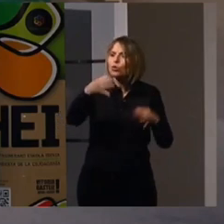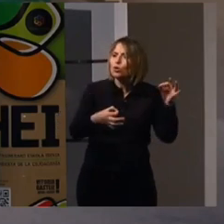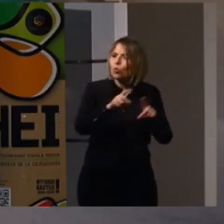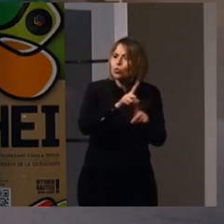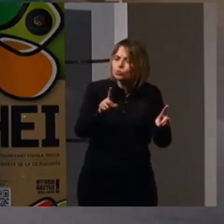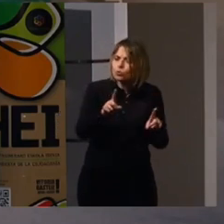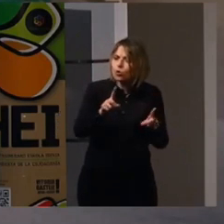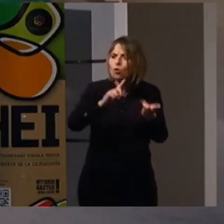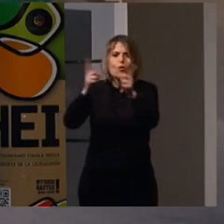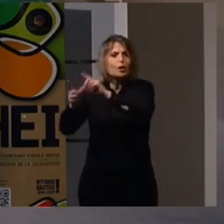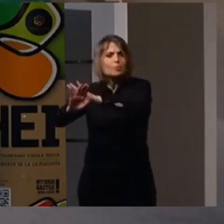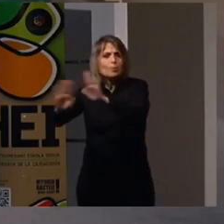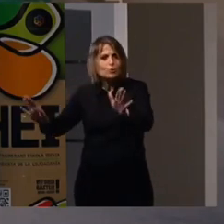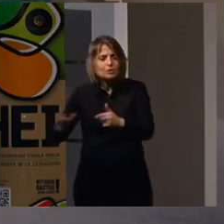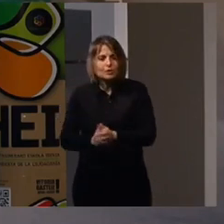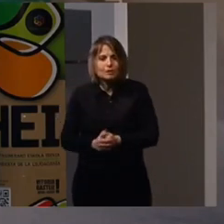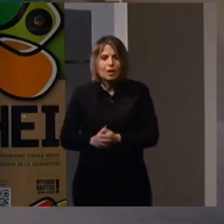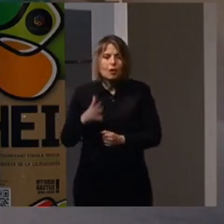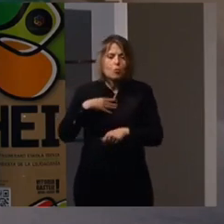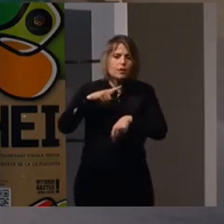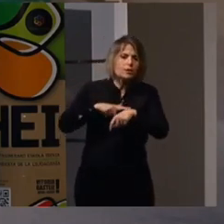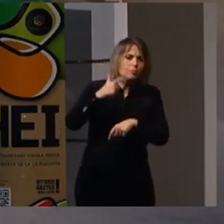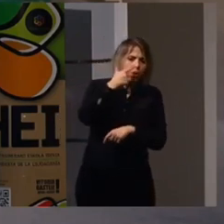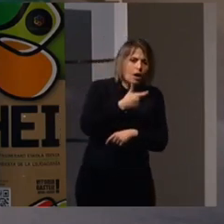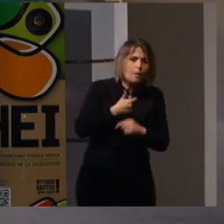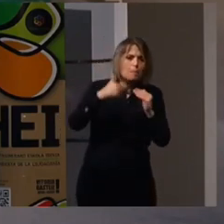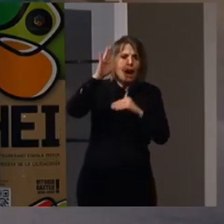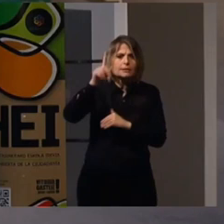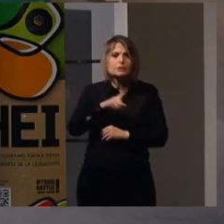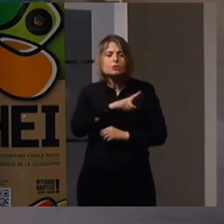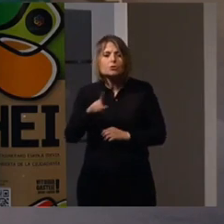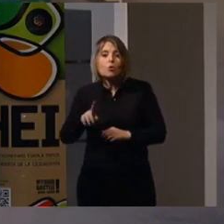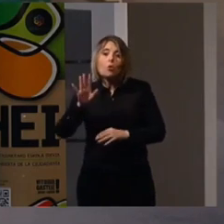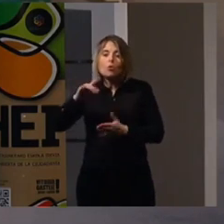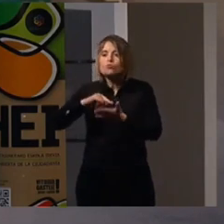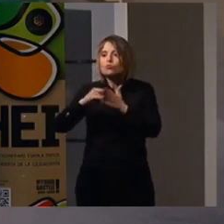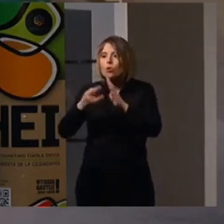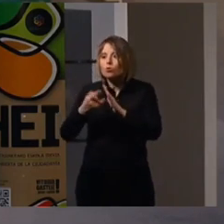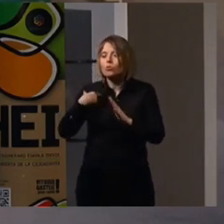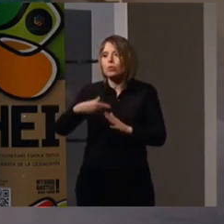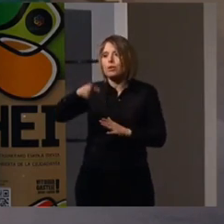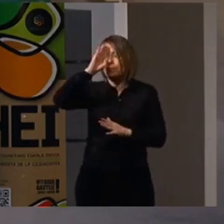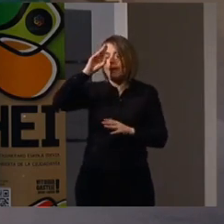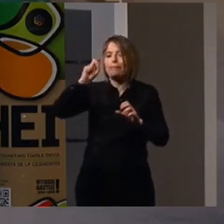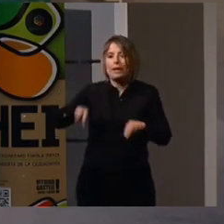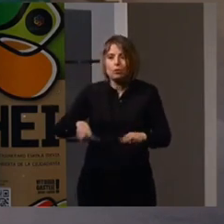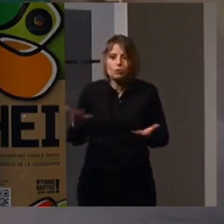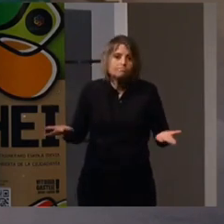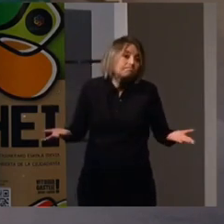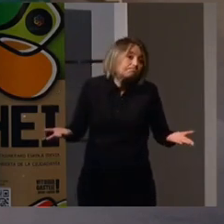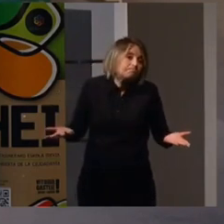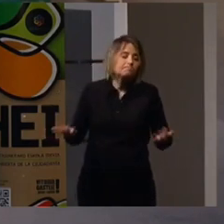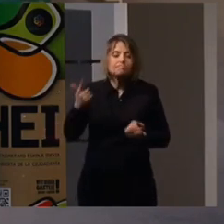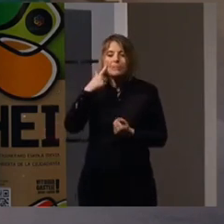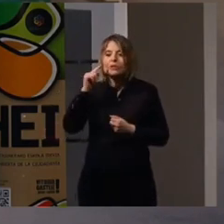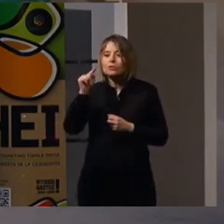lo cambiamos, ya está. Tardaremos más, tardaremos menos, igual las soluciones que se nos encuentran luego nos damos cuenta de que son peores, pero